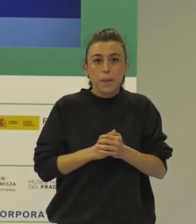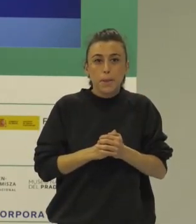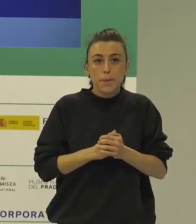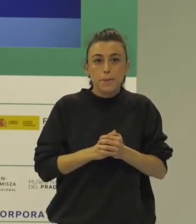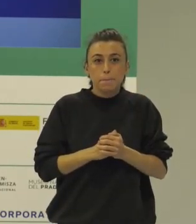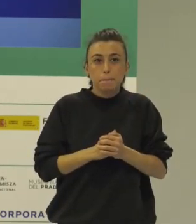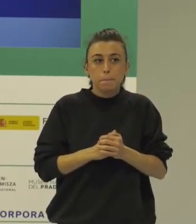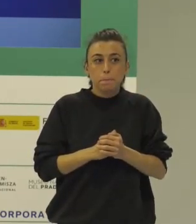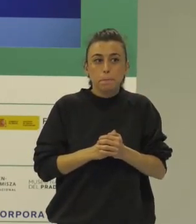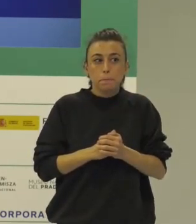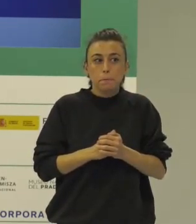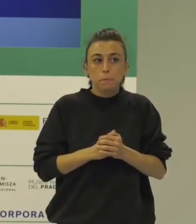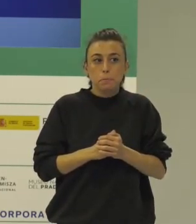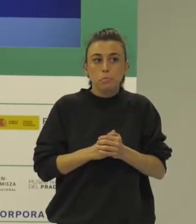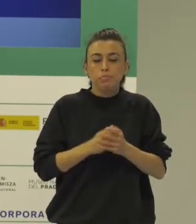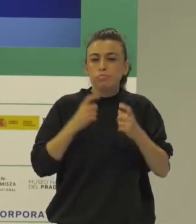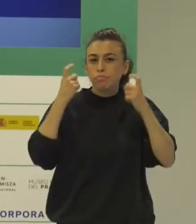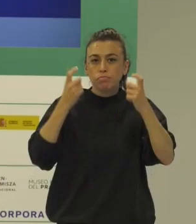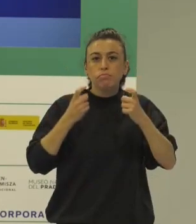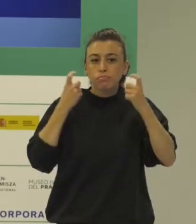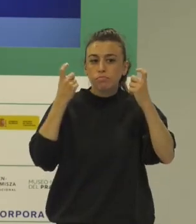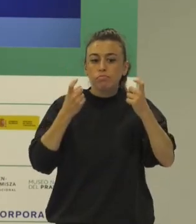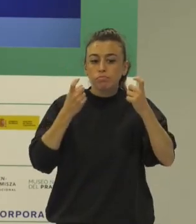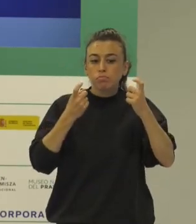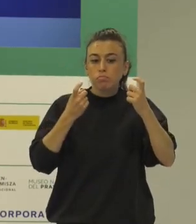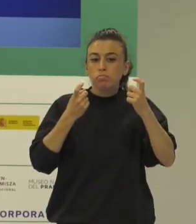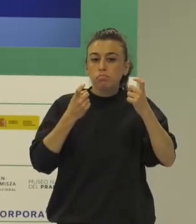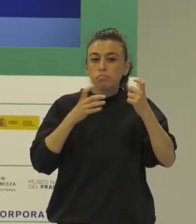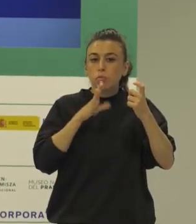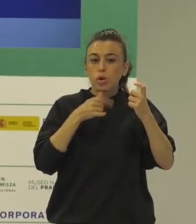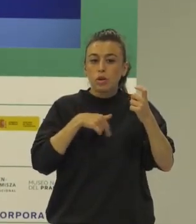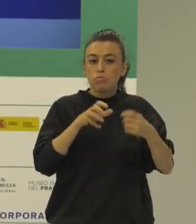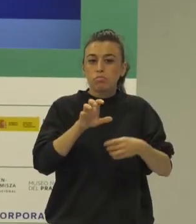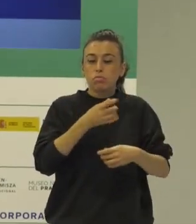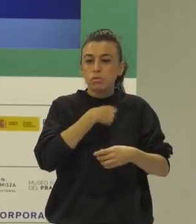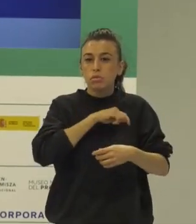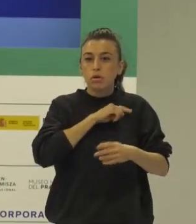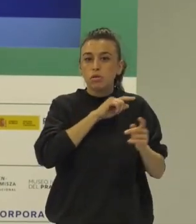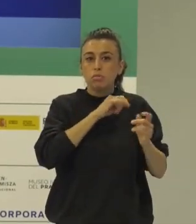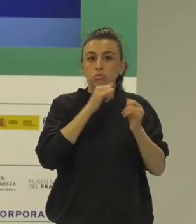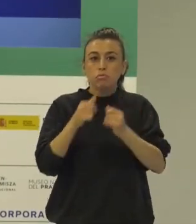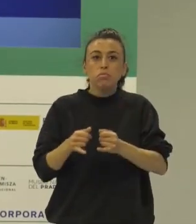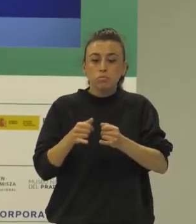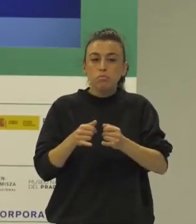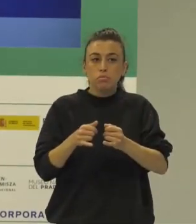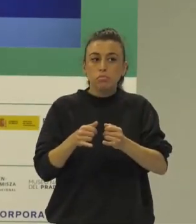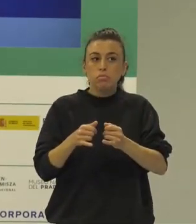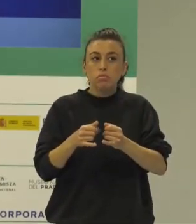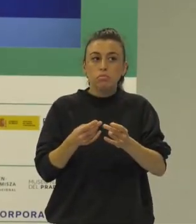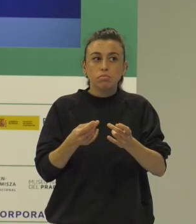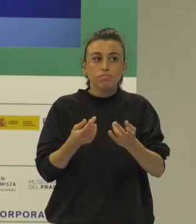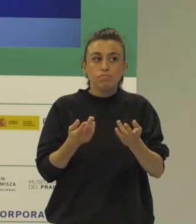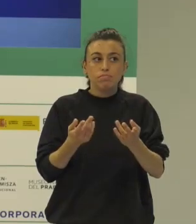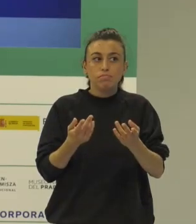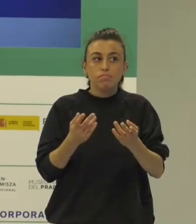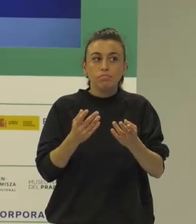aportar un esfuerzo. Estábamos recién llegados a España sin nadie que nos recibiera más que la caridad del cura, ¿verdad? Que